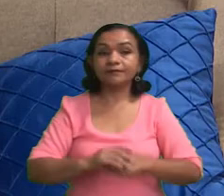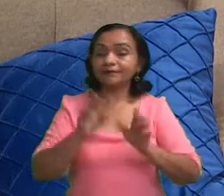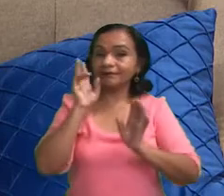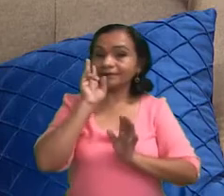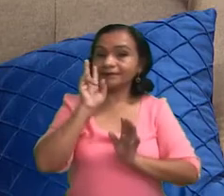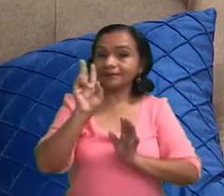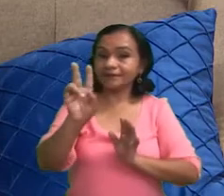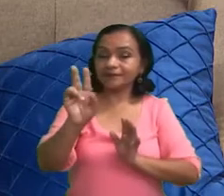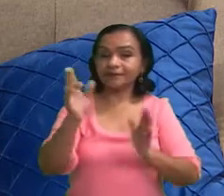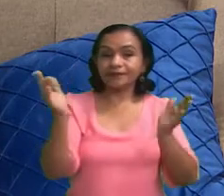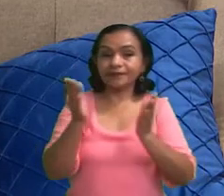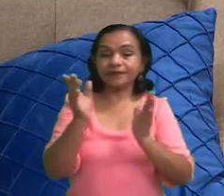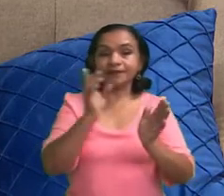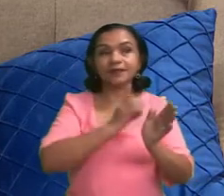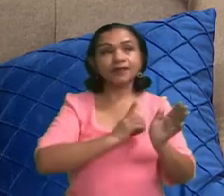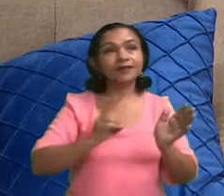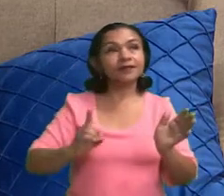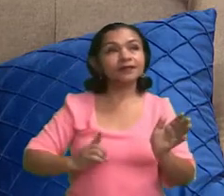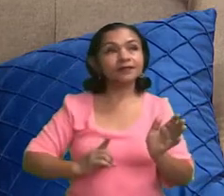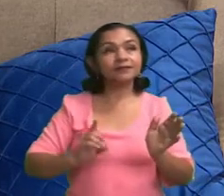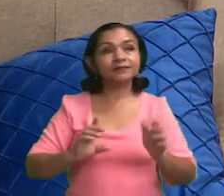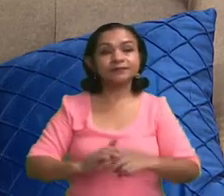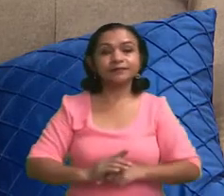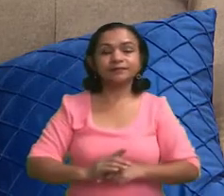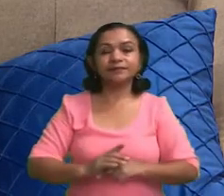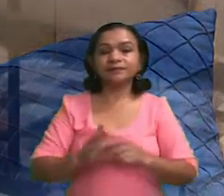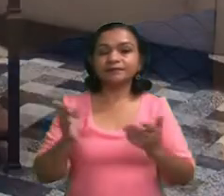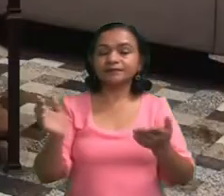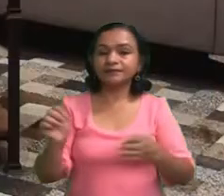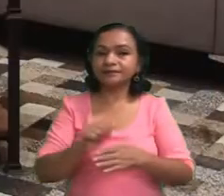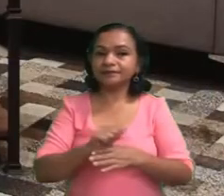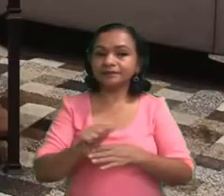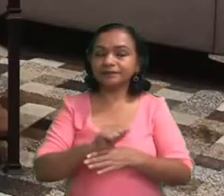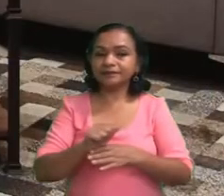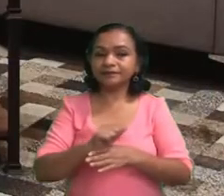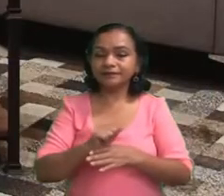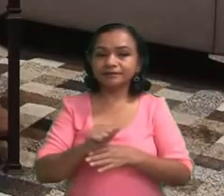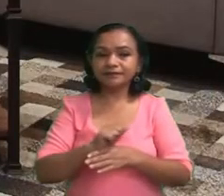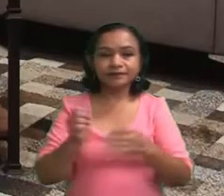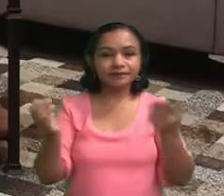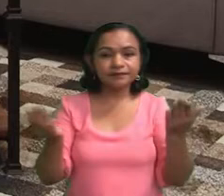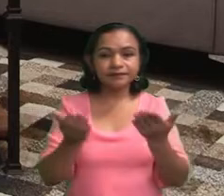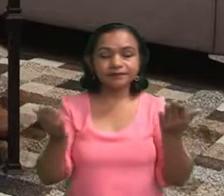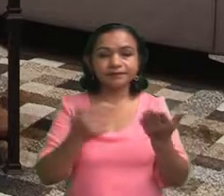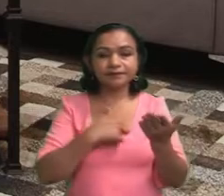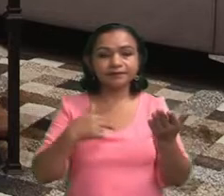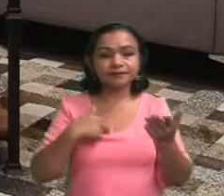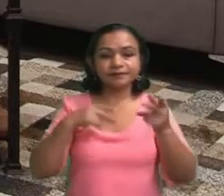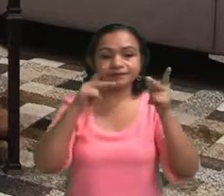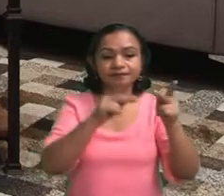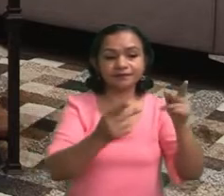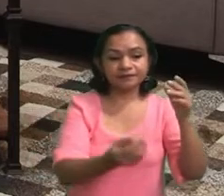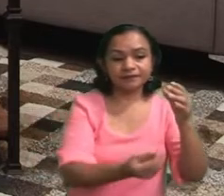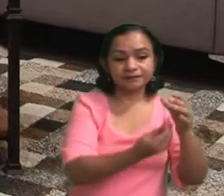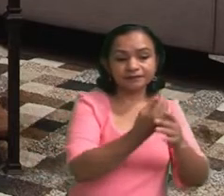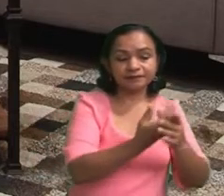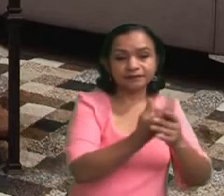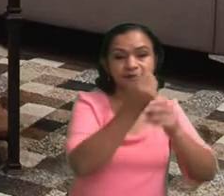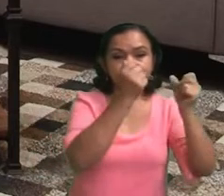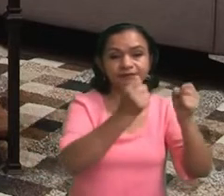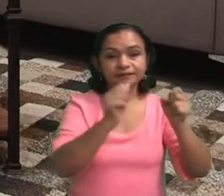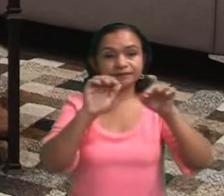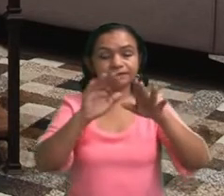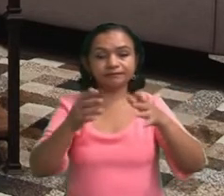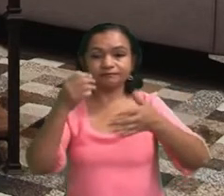precisamente, diputado. Bueno, en términos prácticos, en el terreno, con los productores, con nuestras productoras que